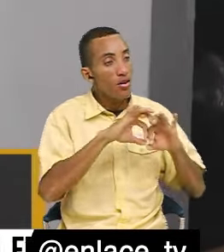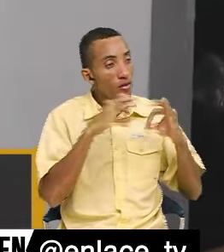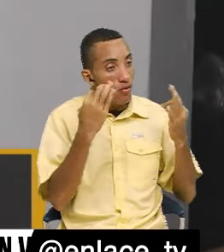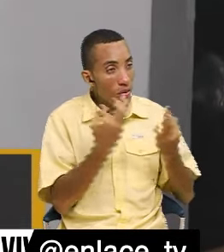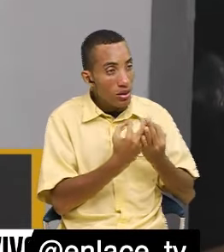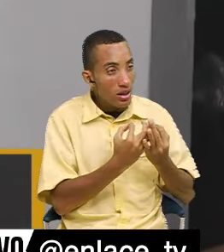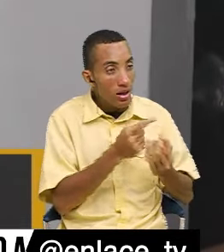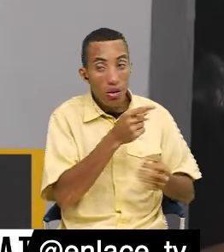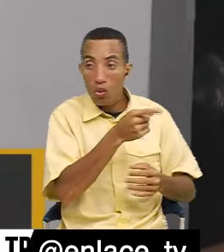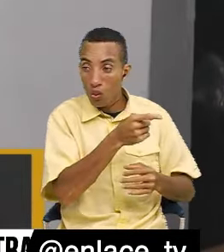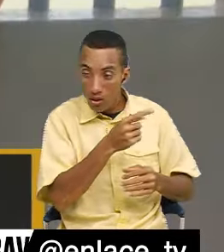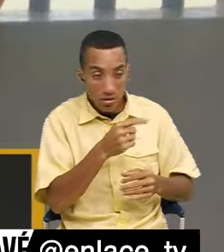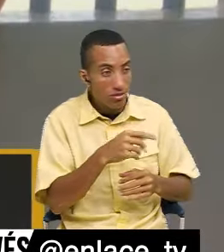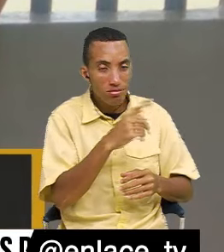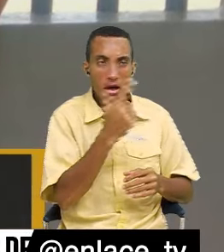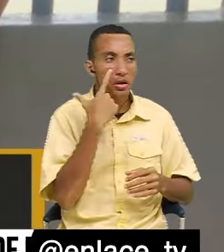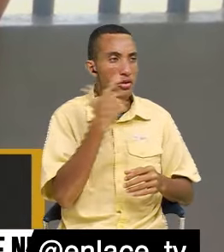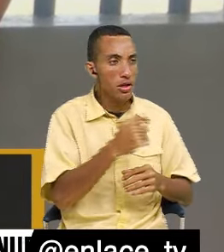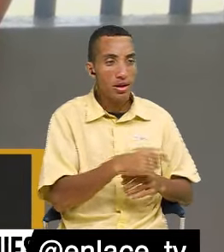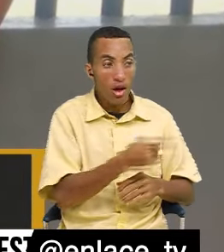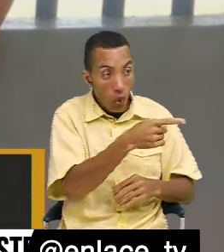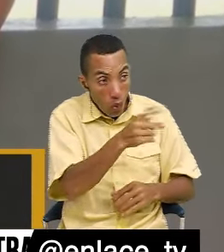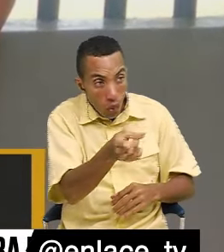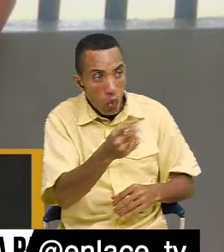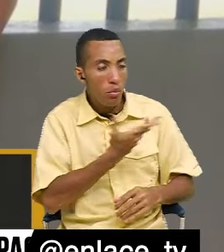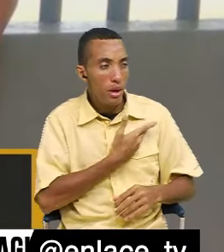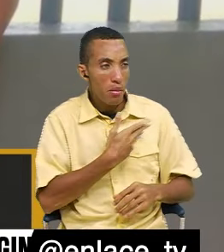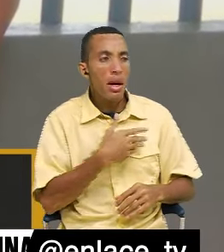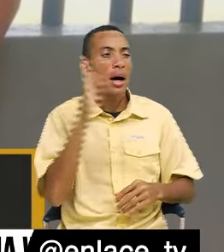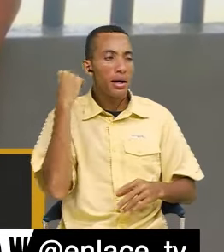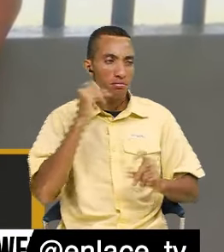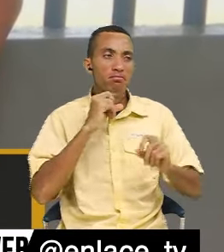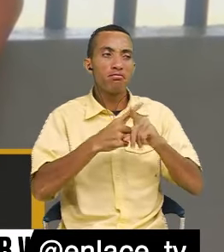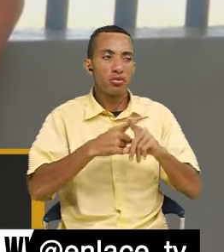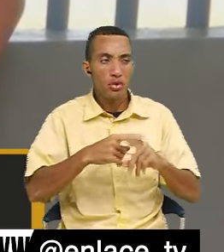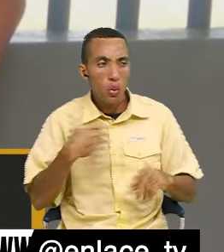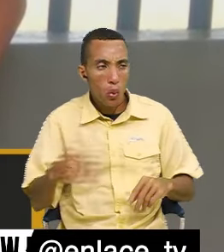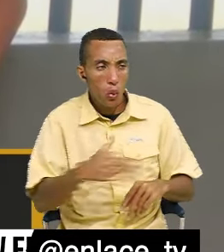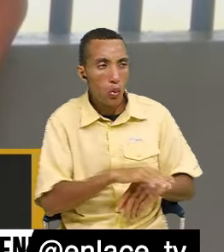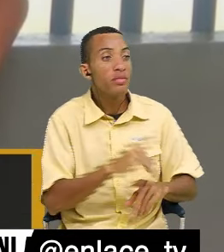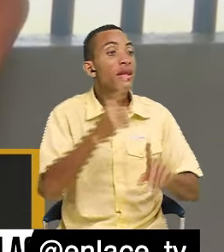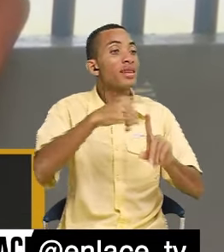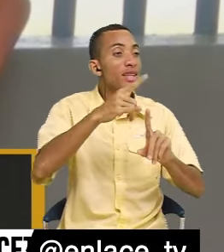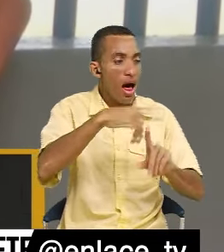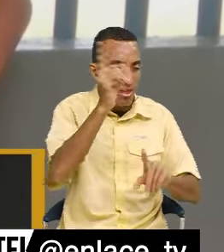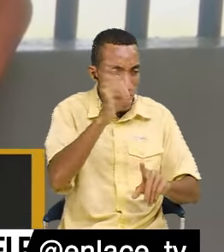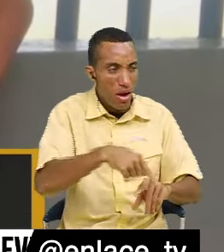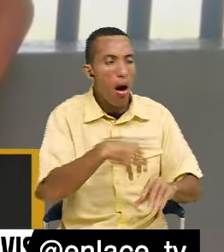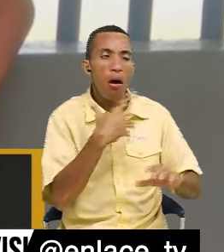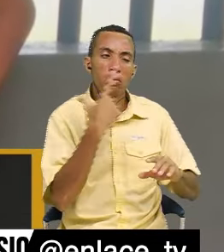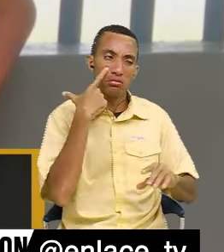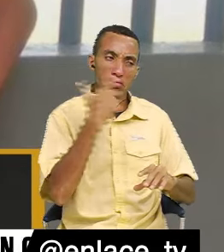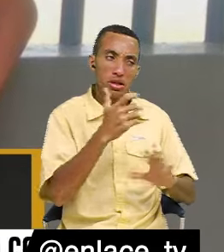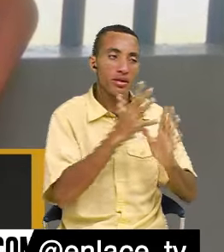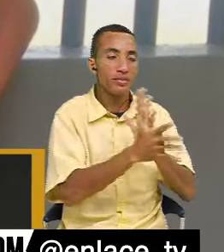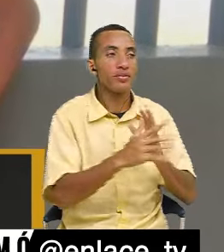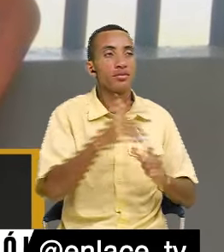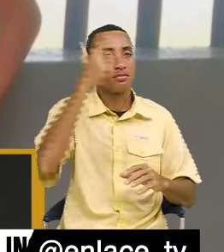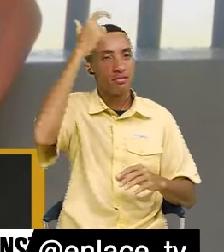que ven, que tan chévere, que su mamá también jugó, que mire que sus tías, y siempre que voy a alguna parte, siempre,